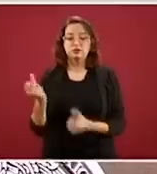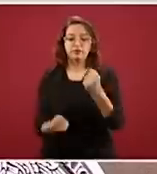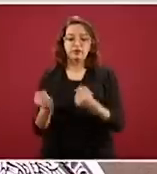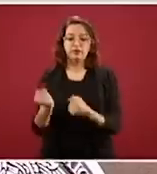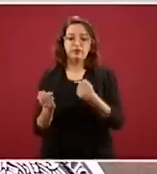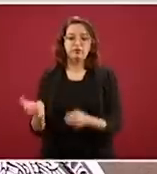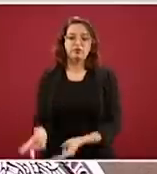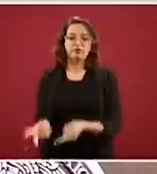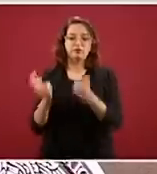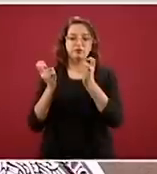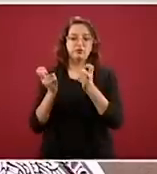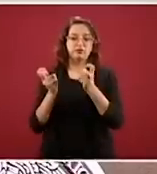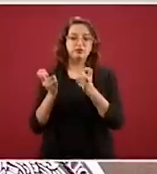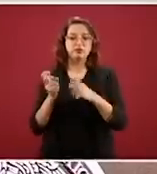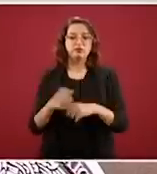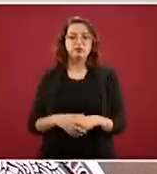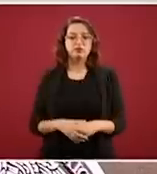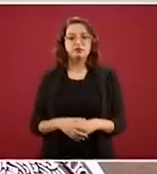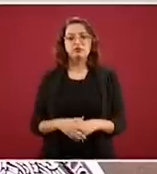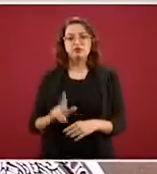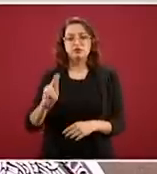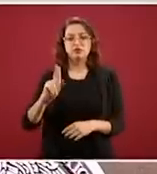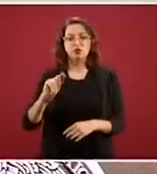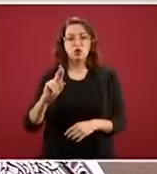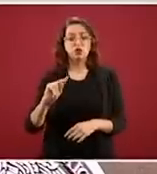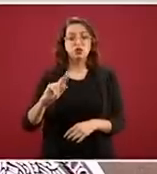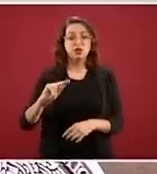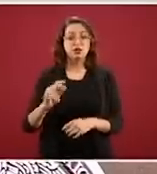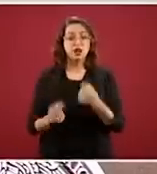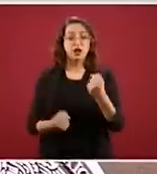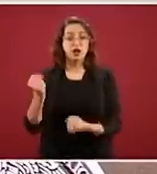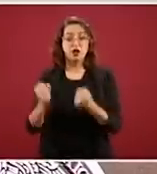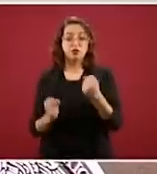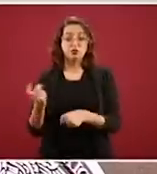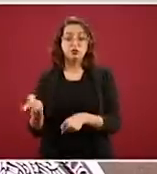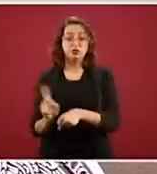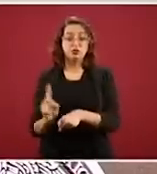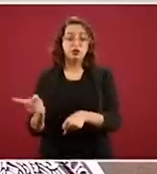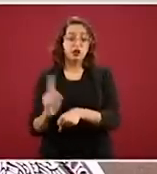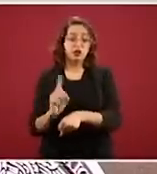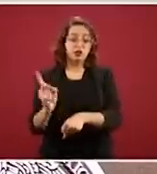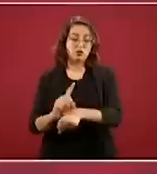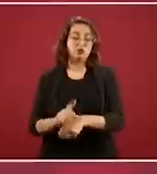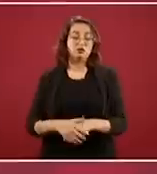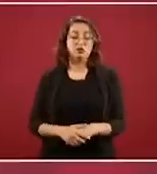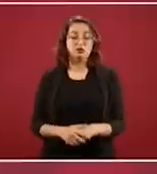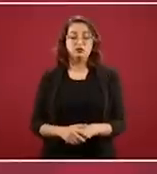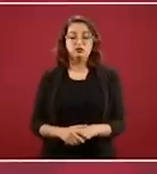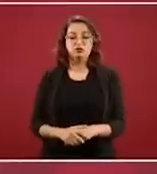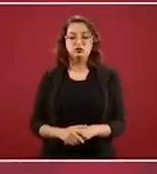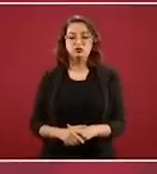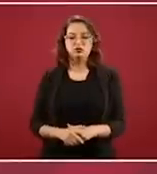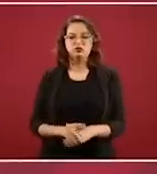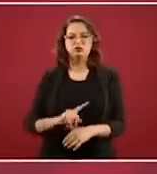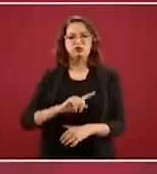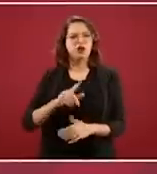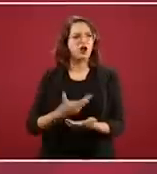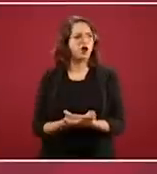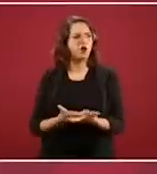robo de vehículos, en promedio 80 se robaban en aquel entonces, ahora